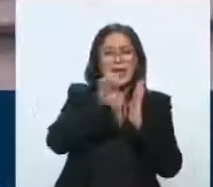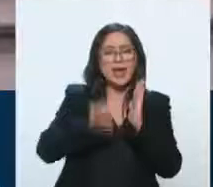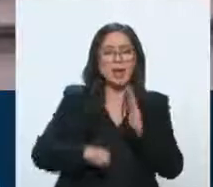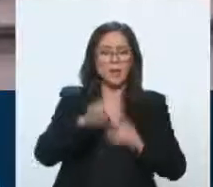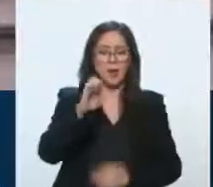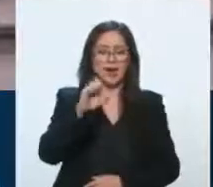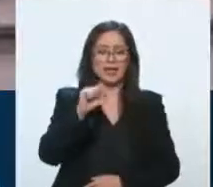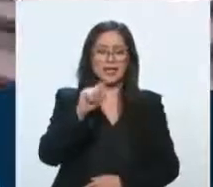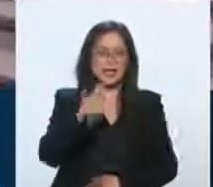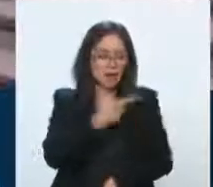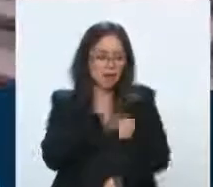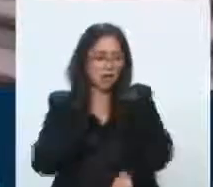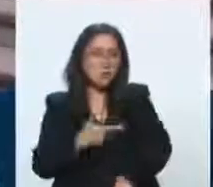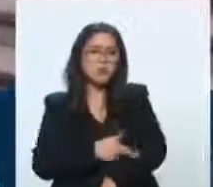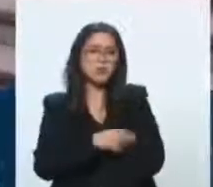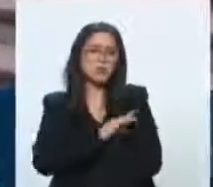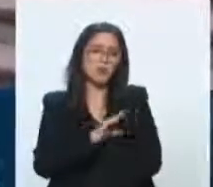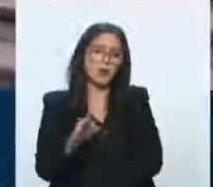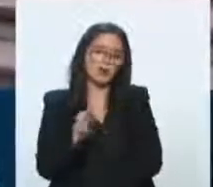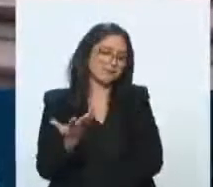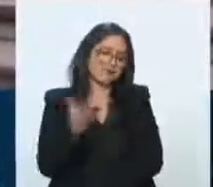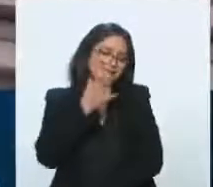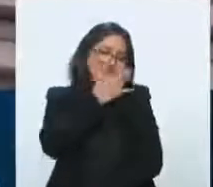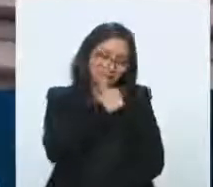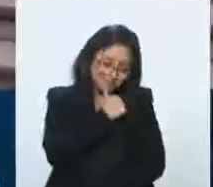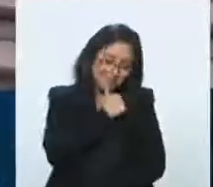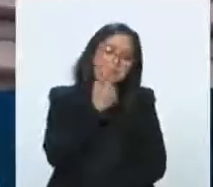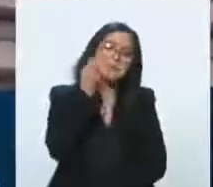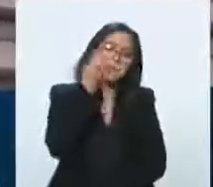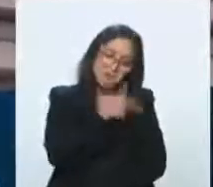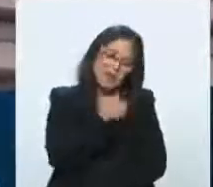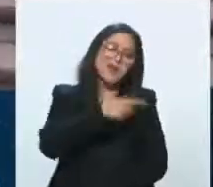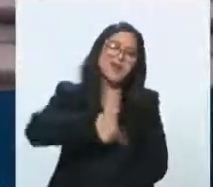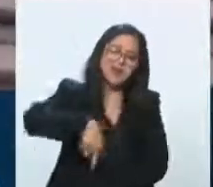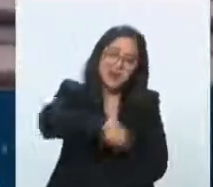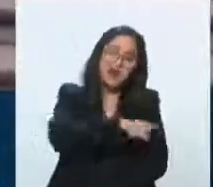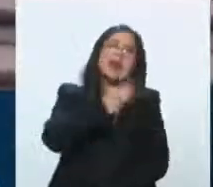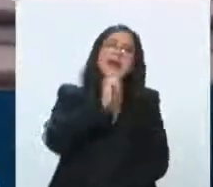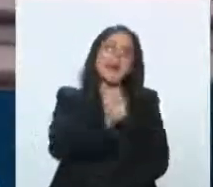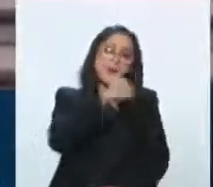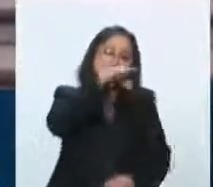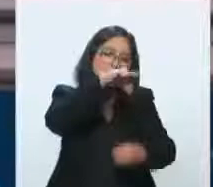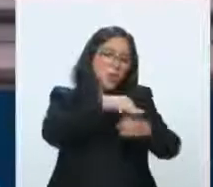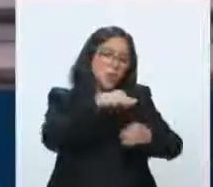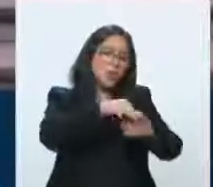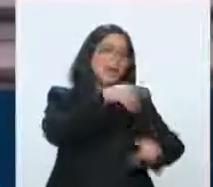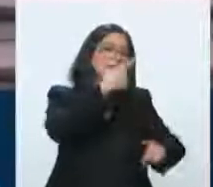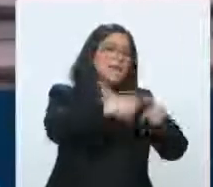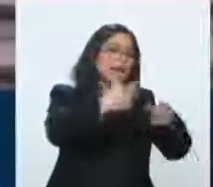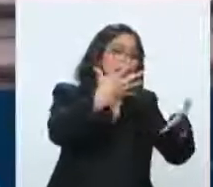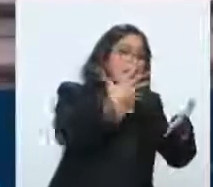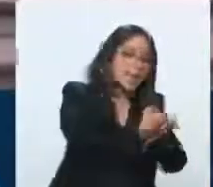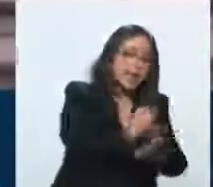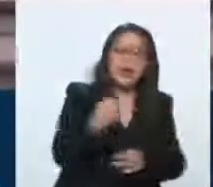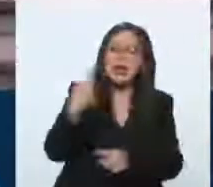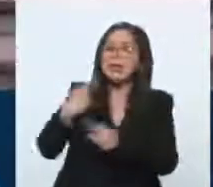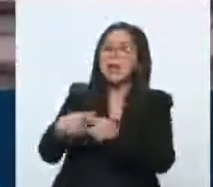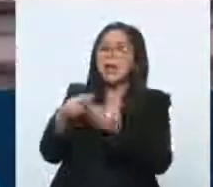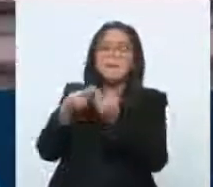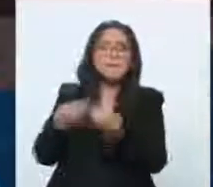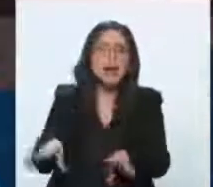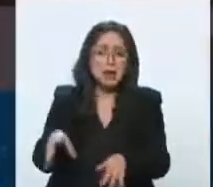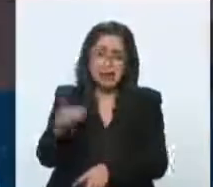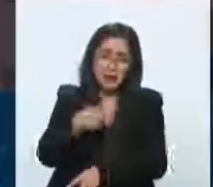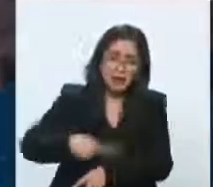necesariamente, ¿no? A diferencia de una elección donde un voto te da un ganador o un perdedor, ¿no? Eso dice la democracia madura en cualquier